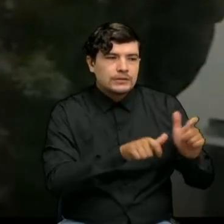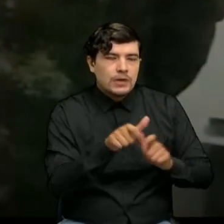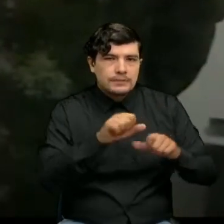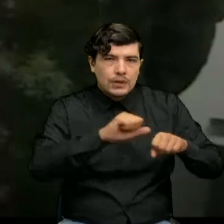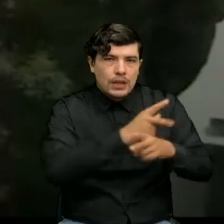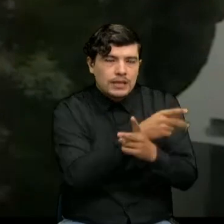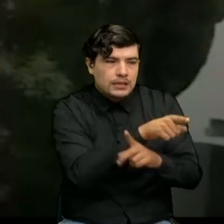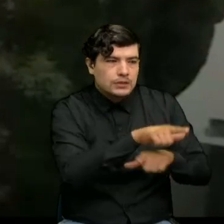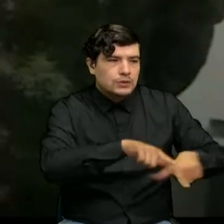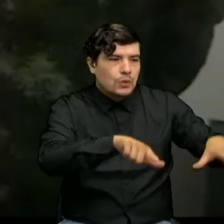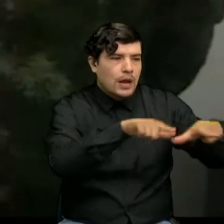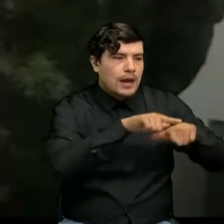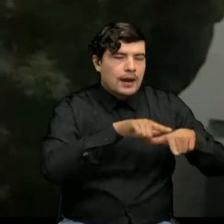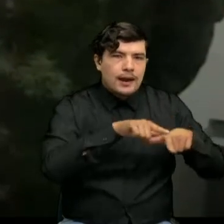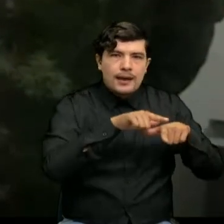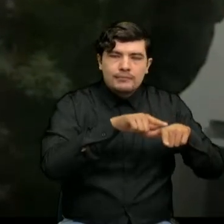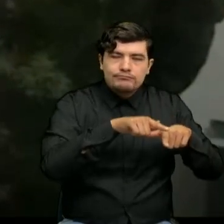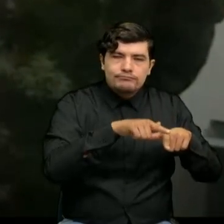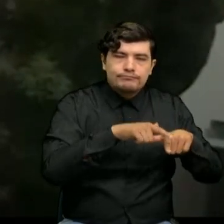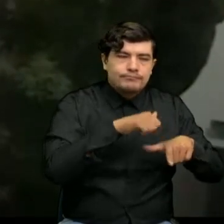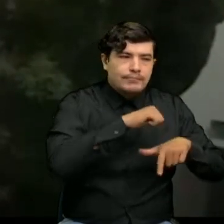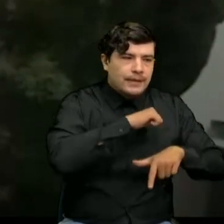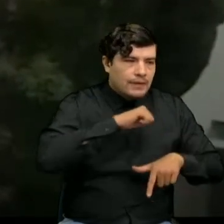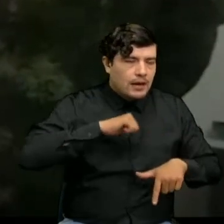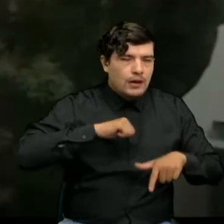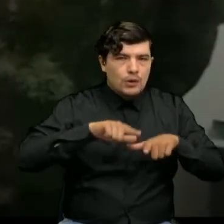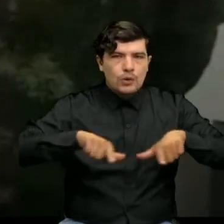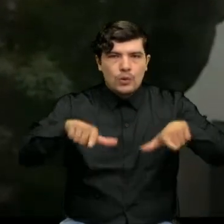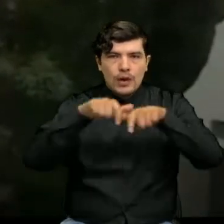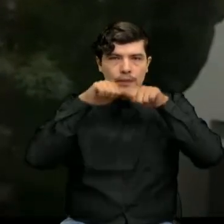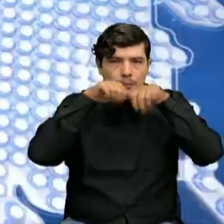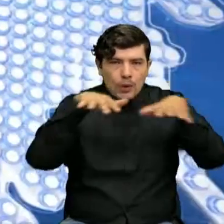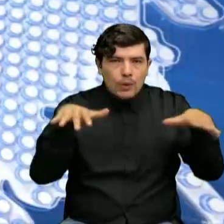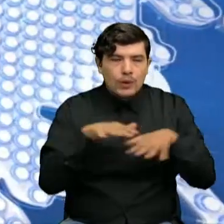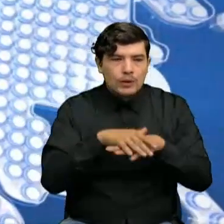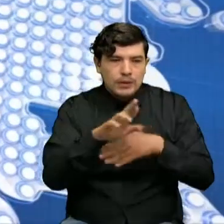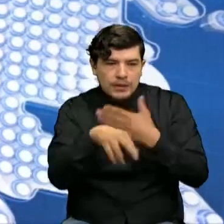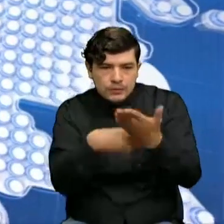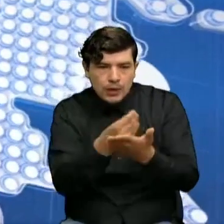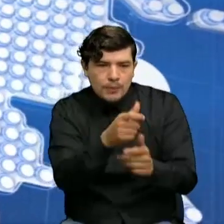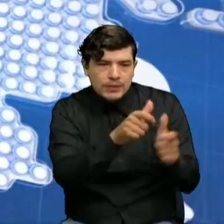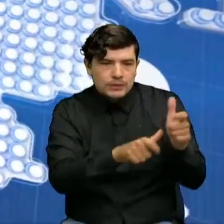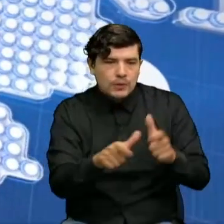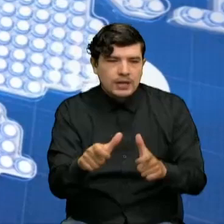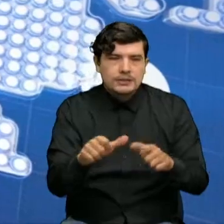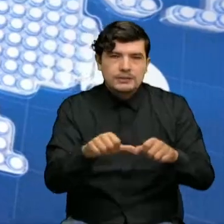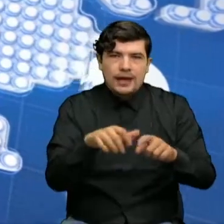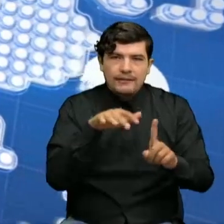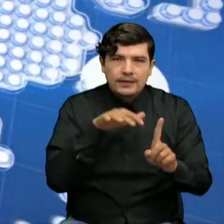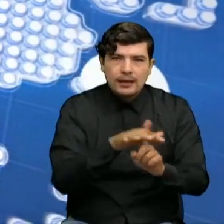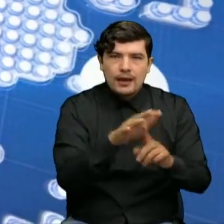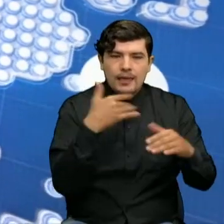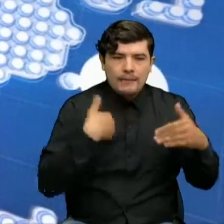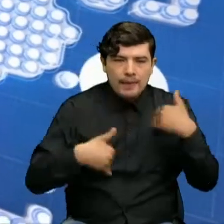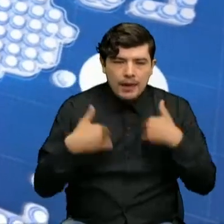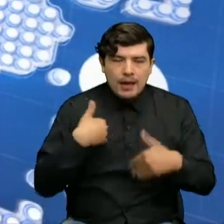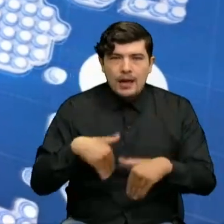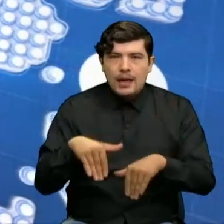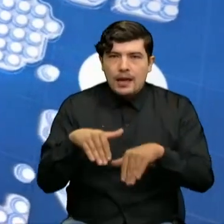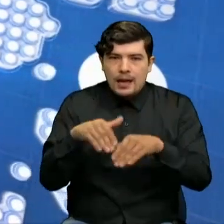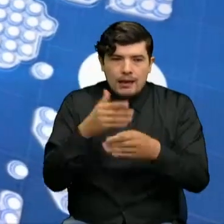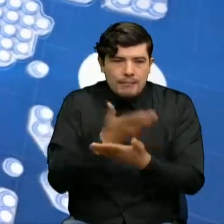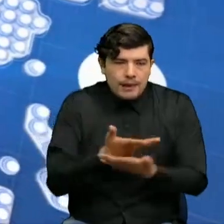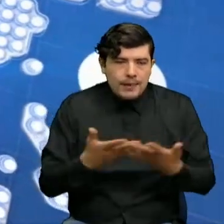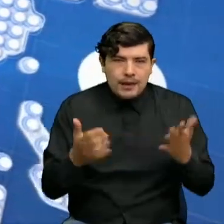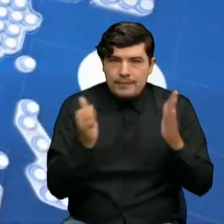privada, dejando un reporte de uniformados lesionados, también de personas lesionadas con actos de intolerancia. Una motocicleta y un vehículo